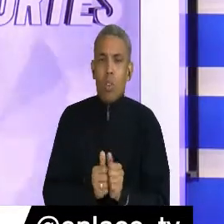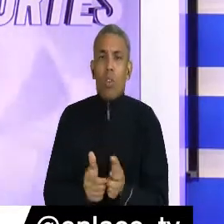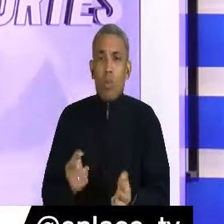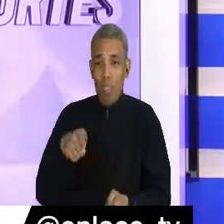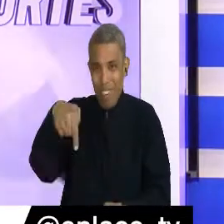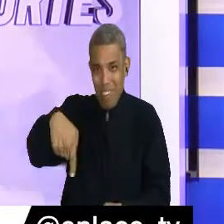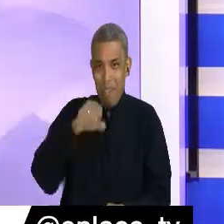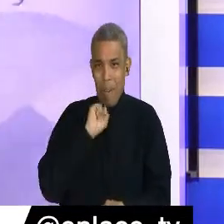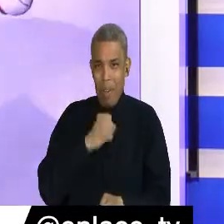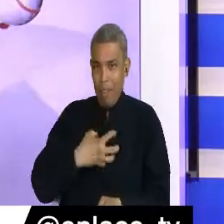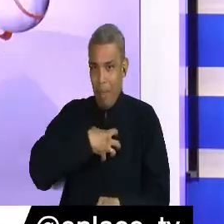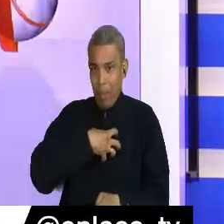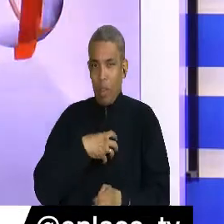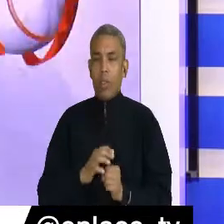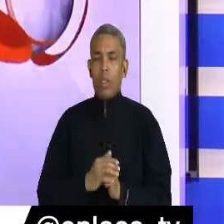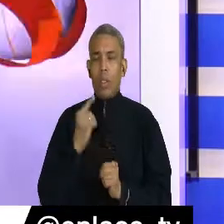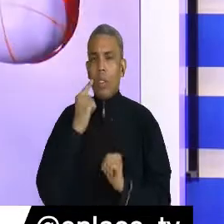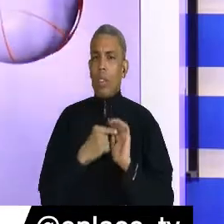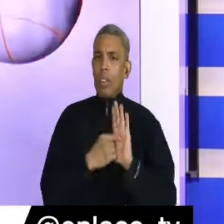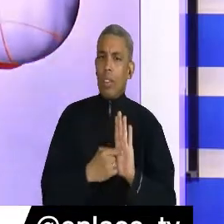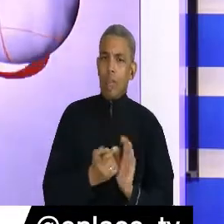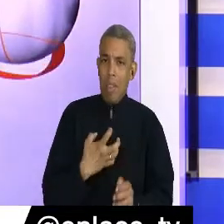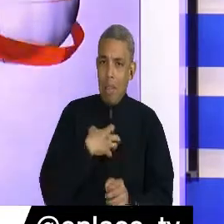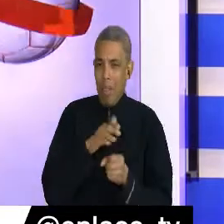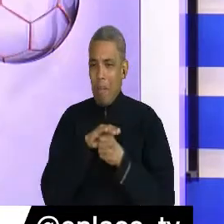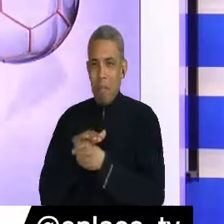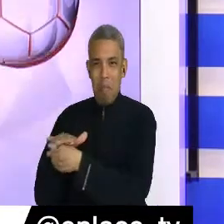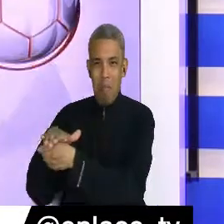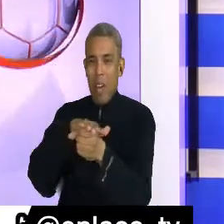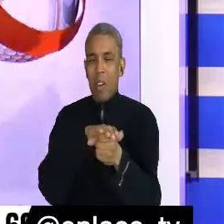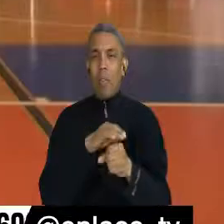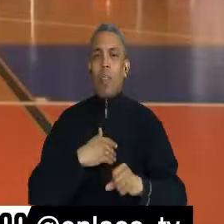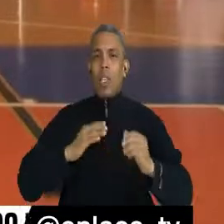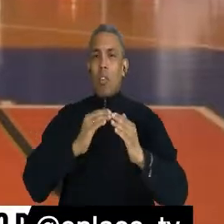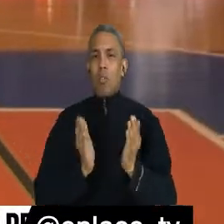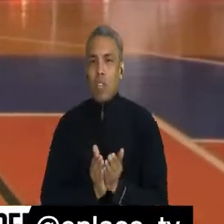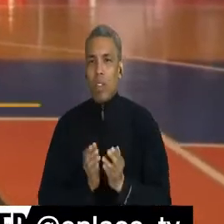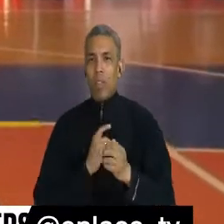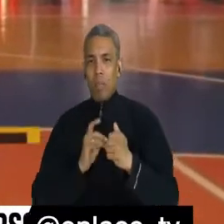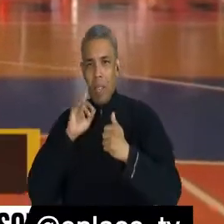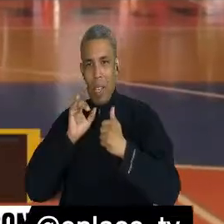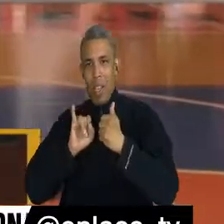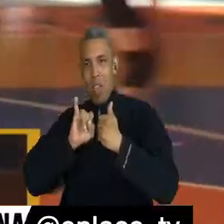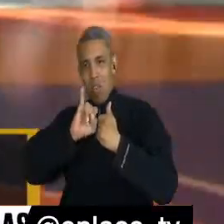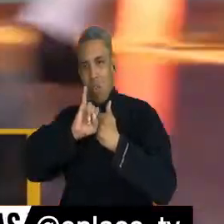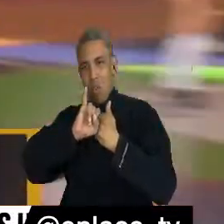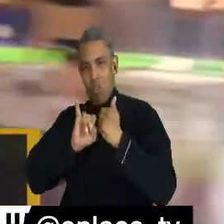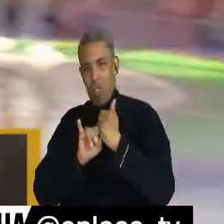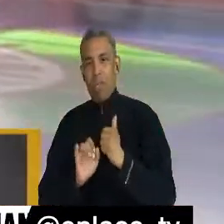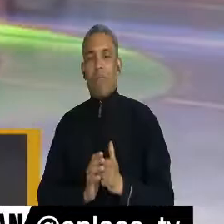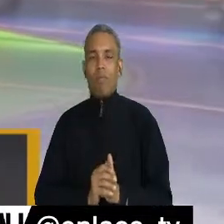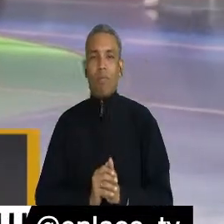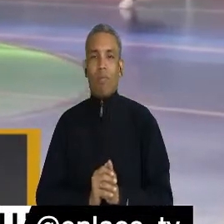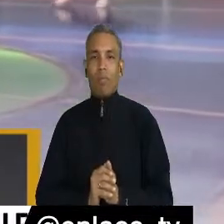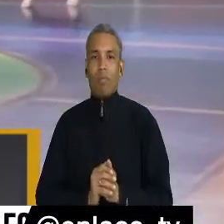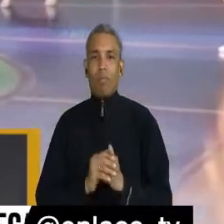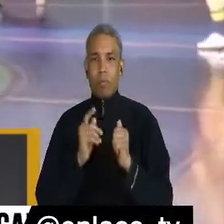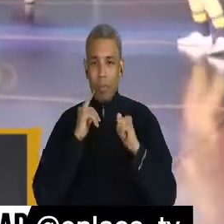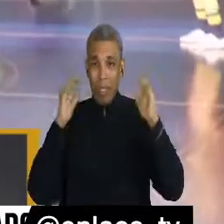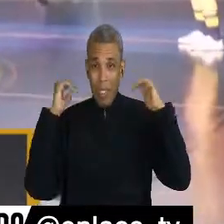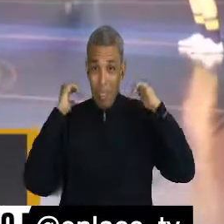Se jugará un torneo descentralizado en el Colegio Industrial. Este fin de semana se jugará en el Coliseo del Colegio